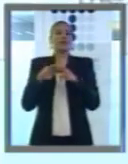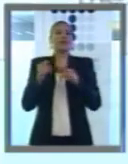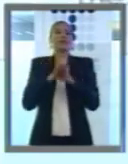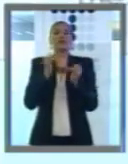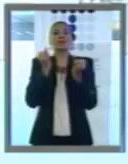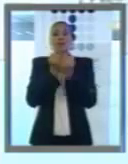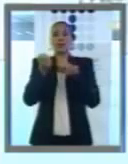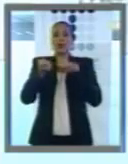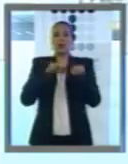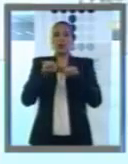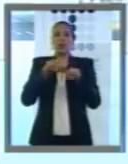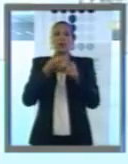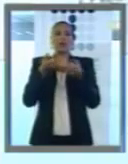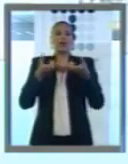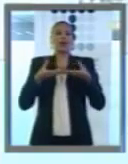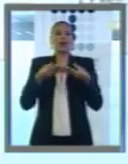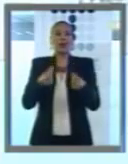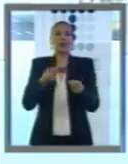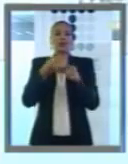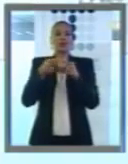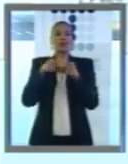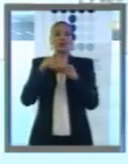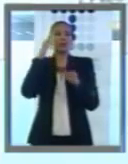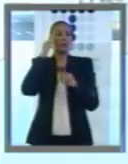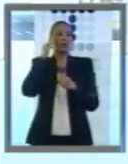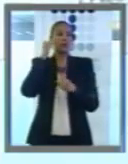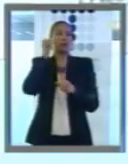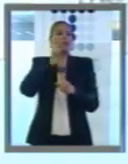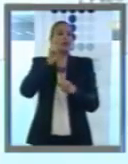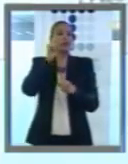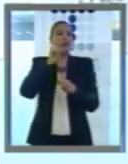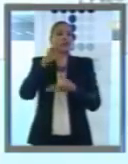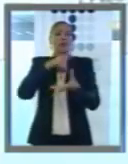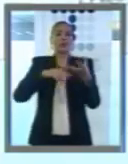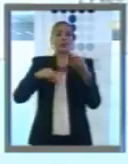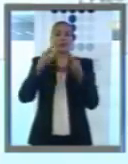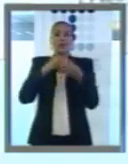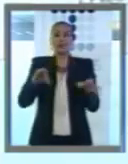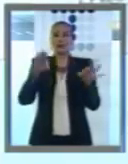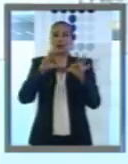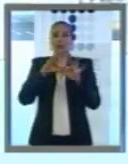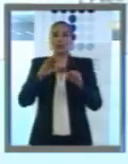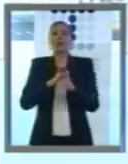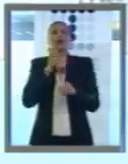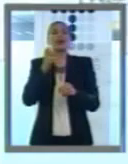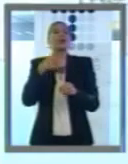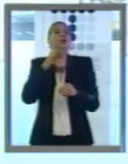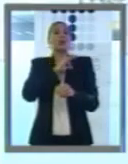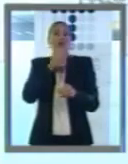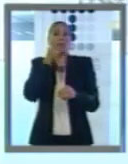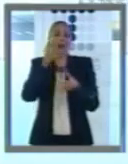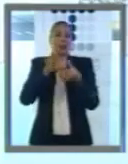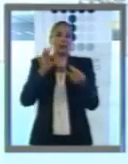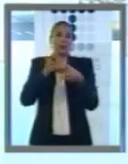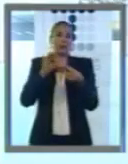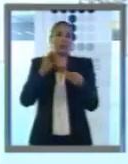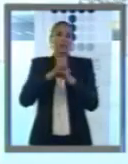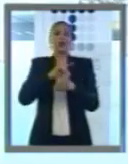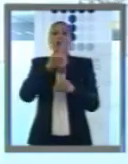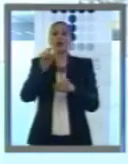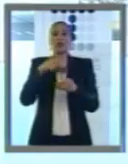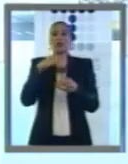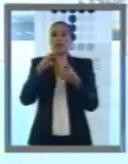el control del ejercicio del gasto en un esquema siempre de contribución de rendición de cuentas. Eso es lo que yo daría en mi segunda